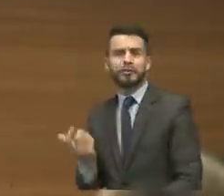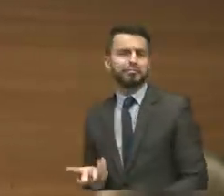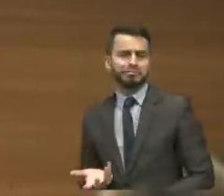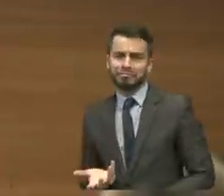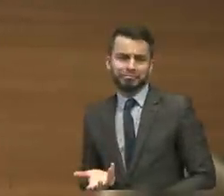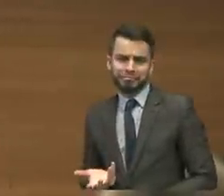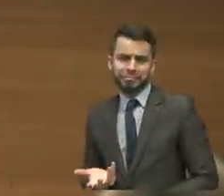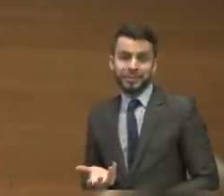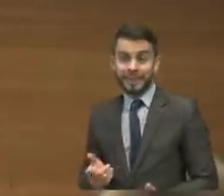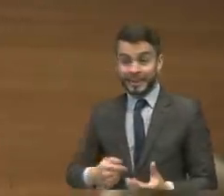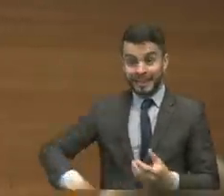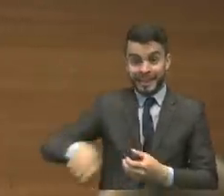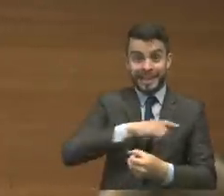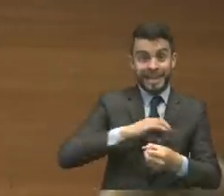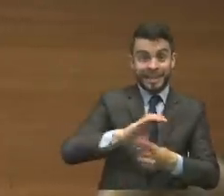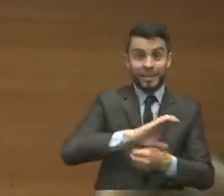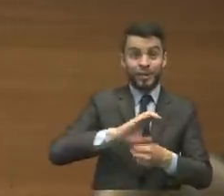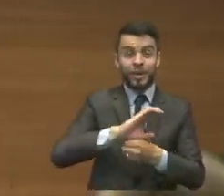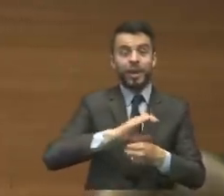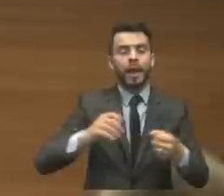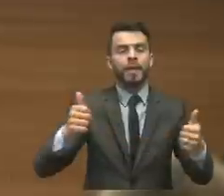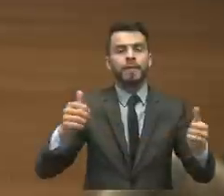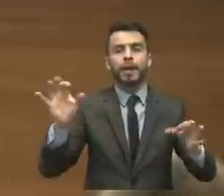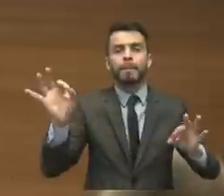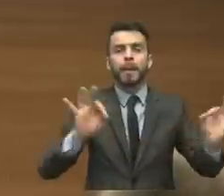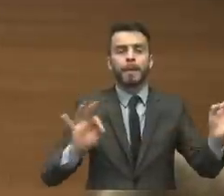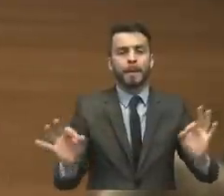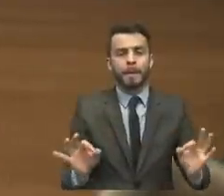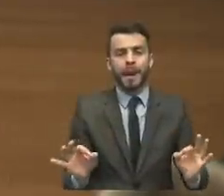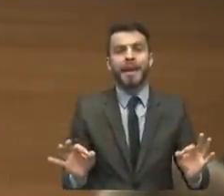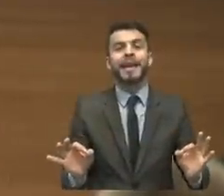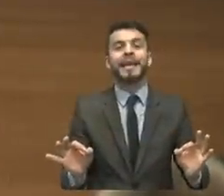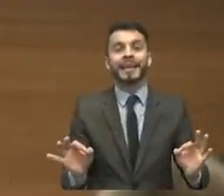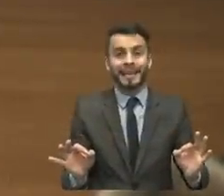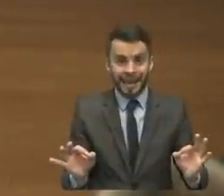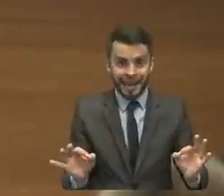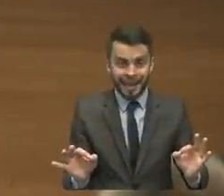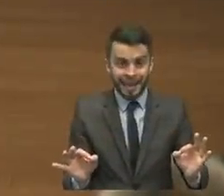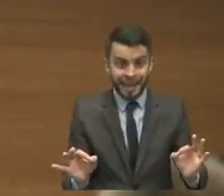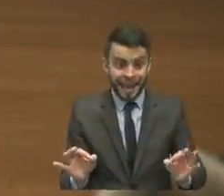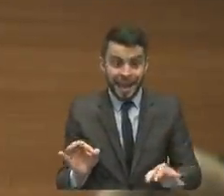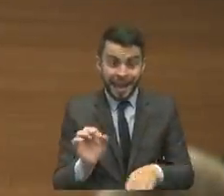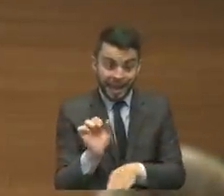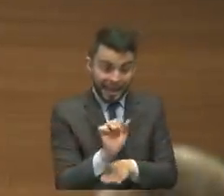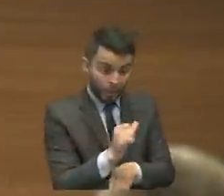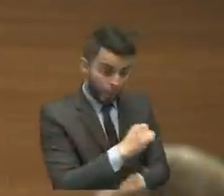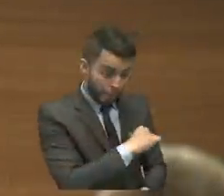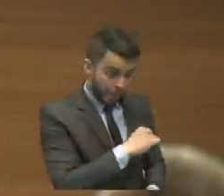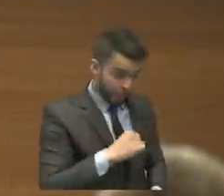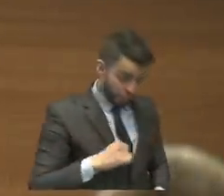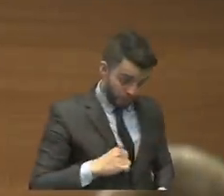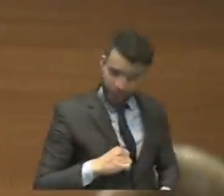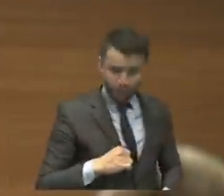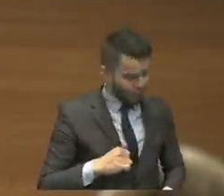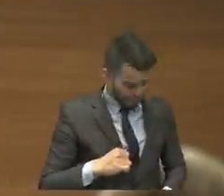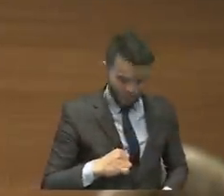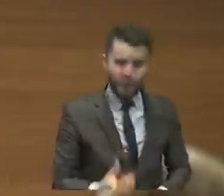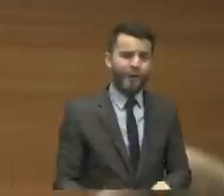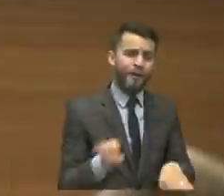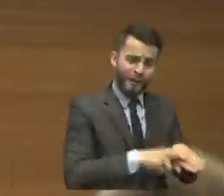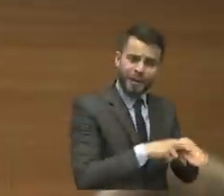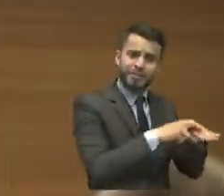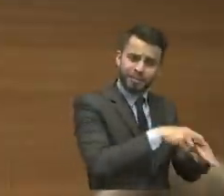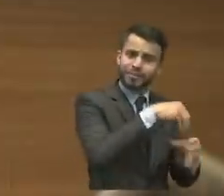ciudades bien hechas, es que los viajes migran hacia transporte público de calidad